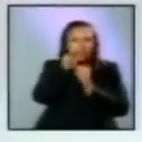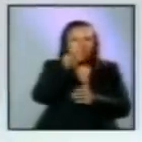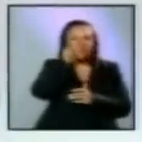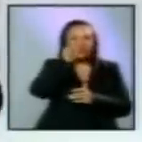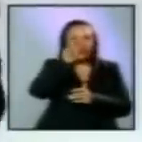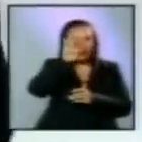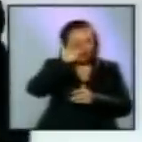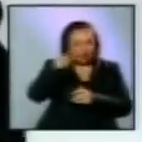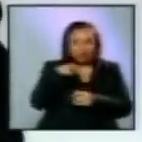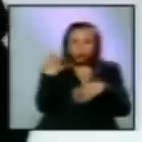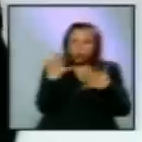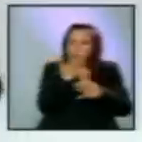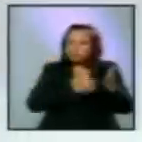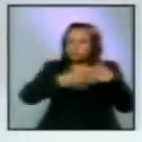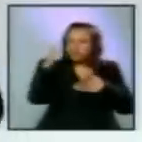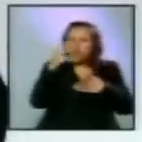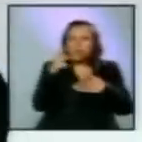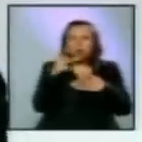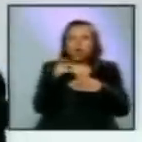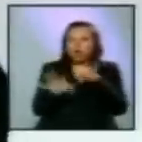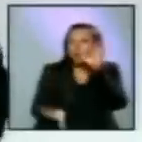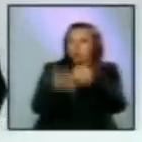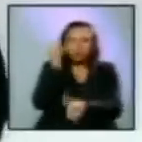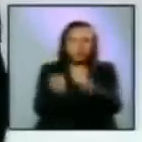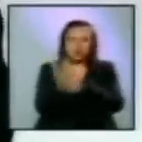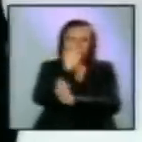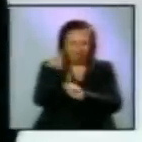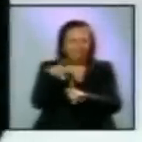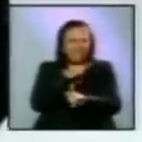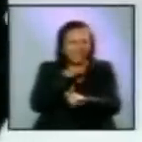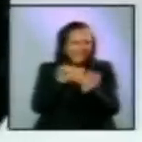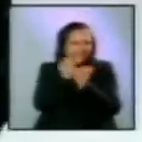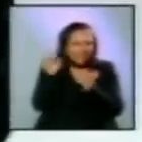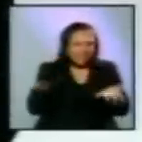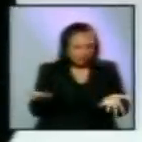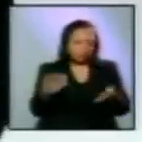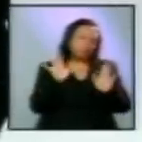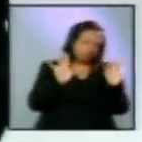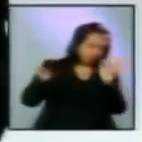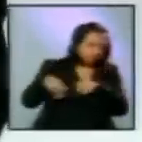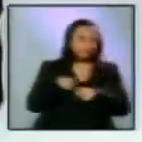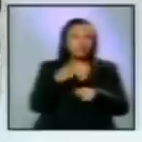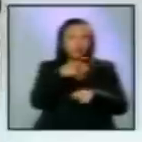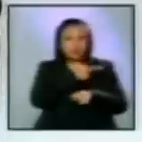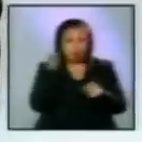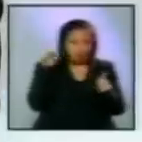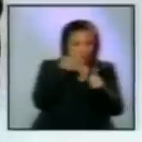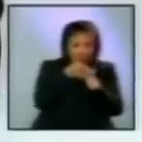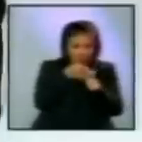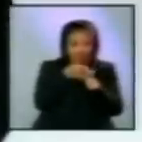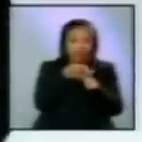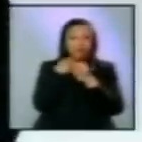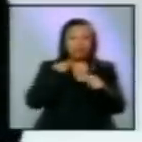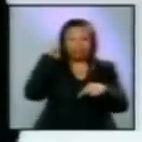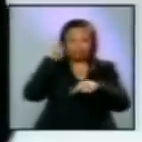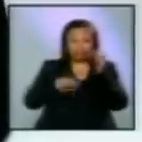una empresa exitosa. No tenemos que inventar el hilo negro. Pero en fin, en materia de pobreza, la única forma de acabar con la pobreza a largo plazo, hay